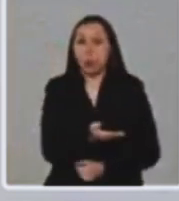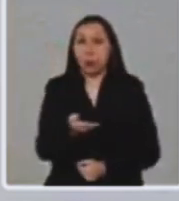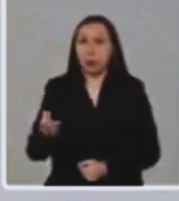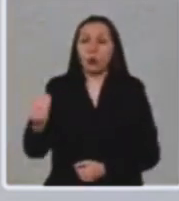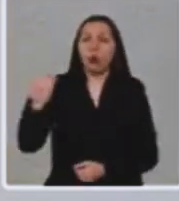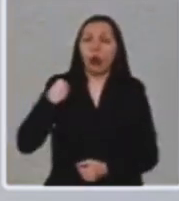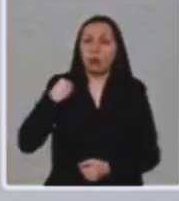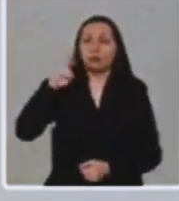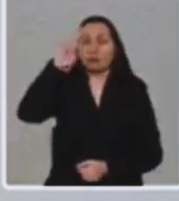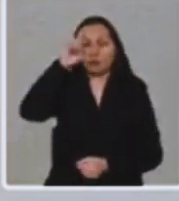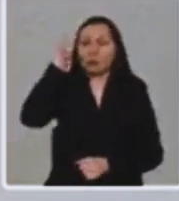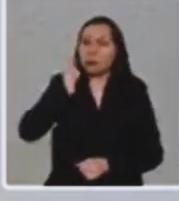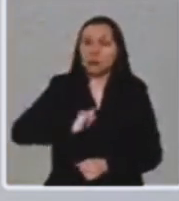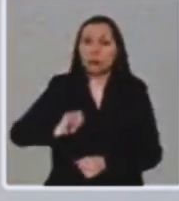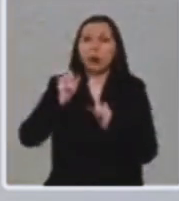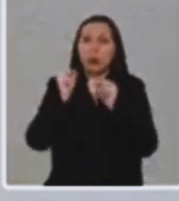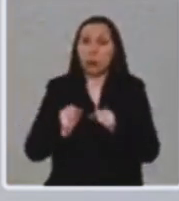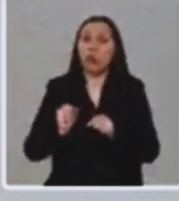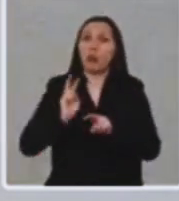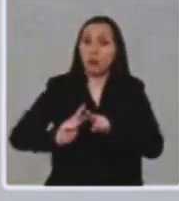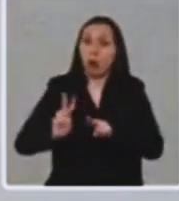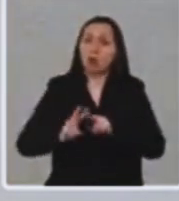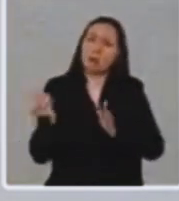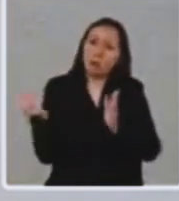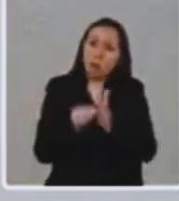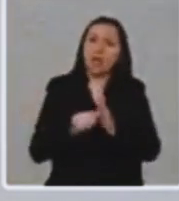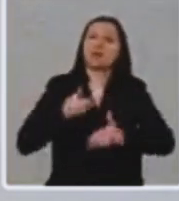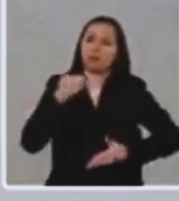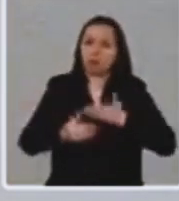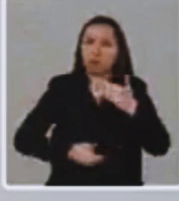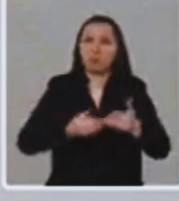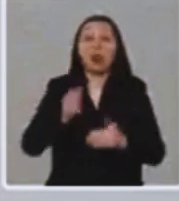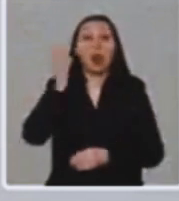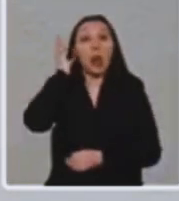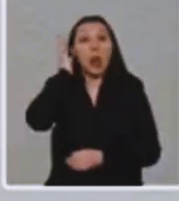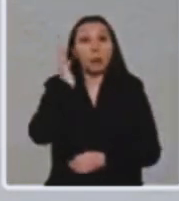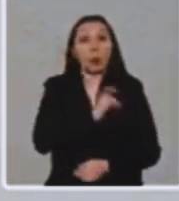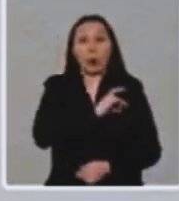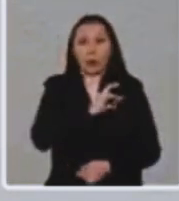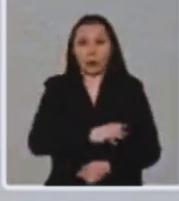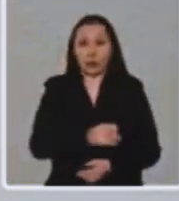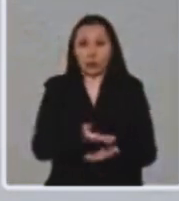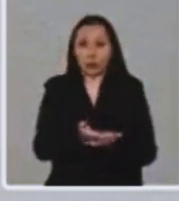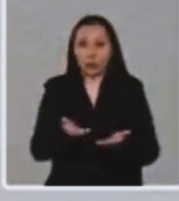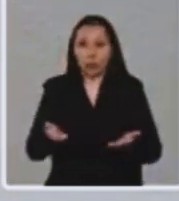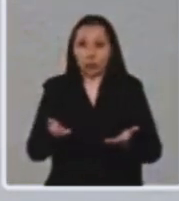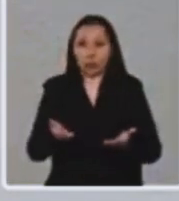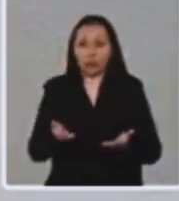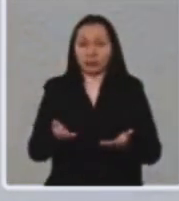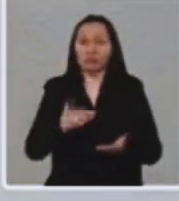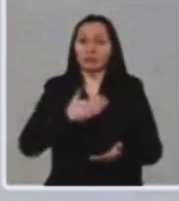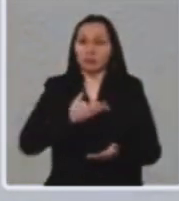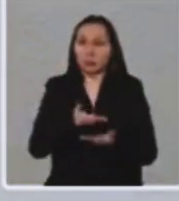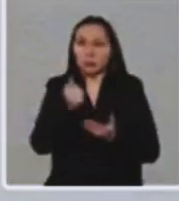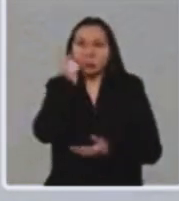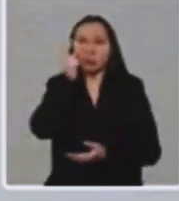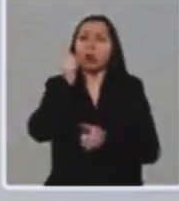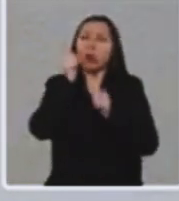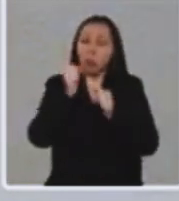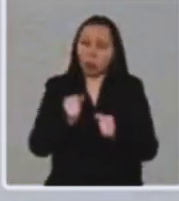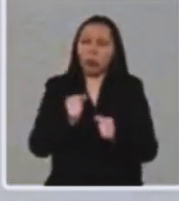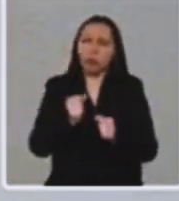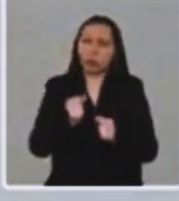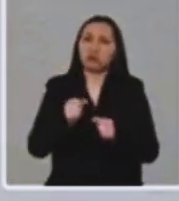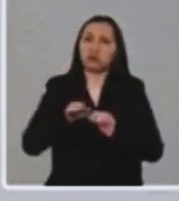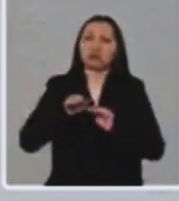Ustedes nos recuerdan permanentemente que podemos hacer más. Y a las mujeres de Chile, quiero que sepan que pueden